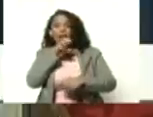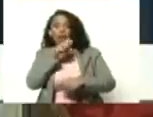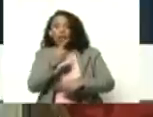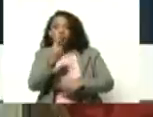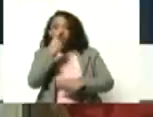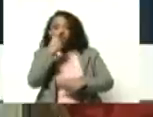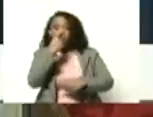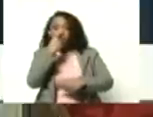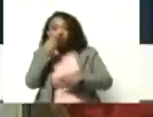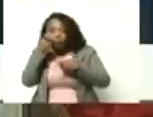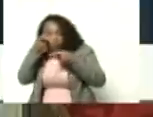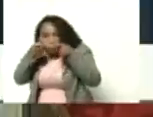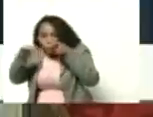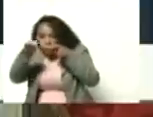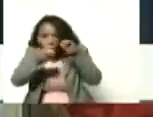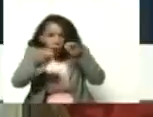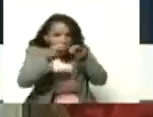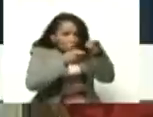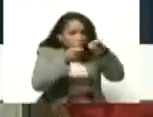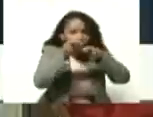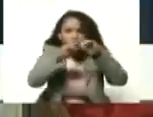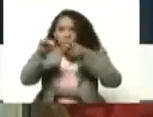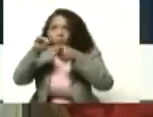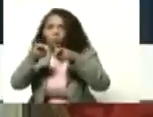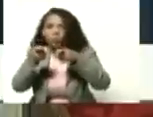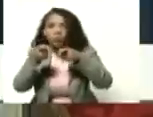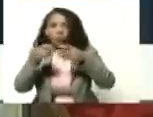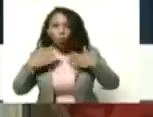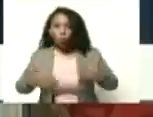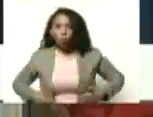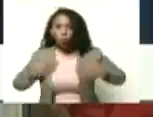olfatear cadáveres